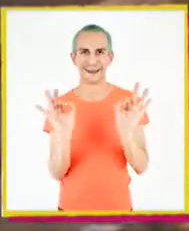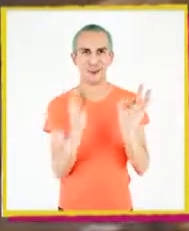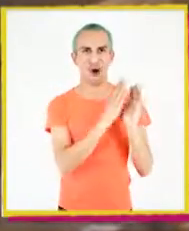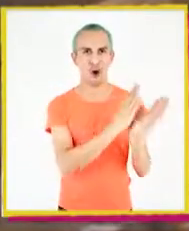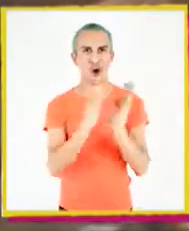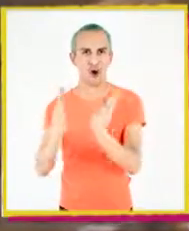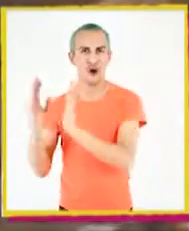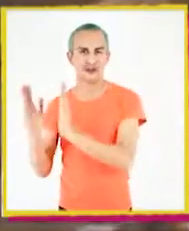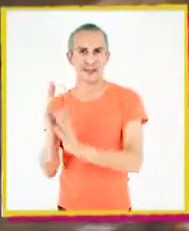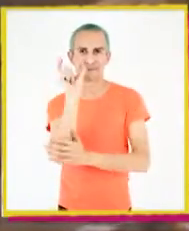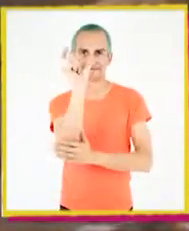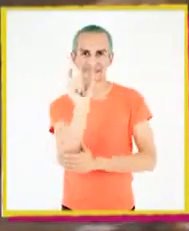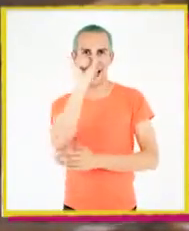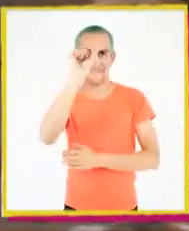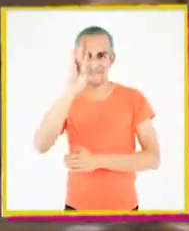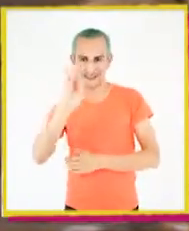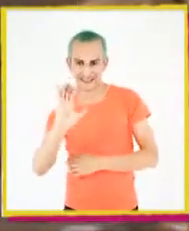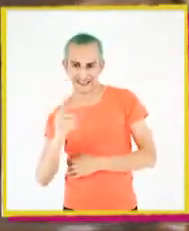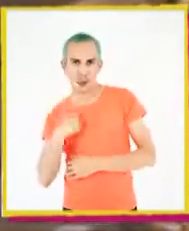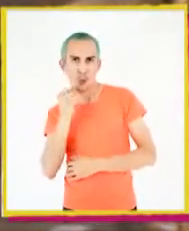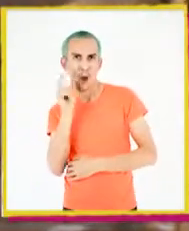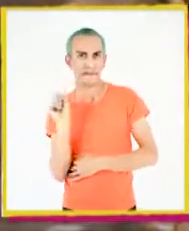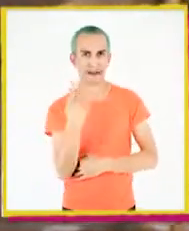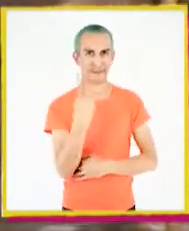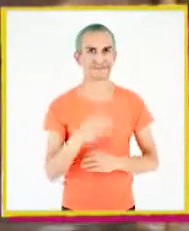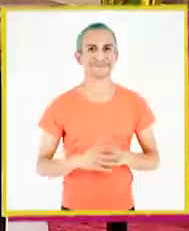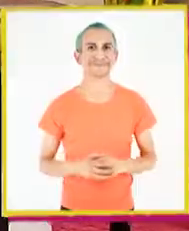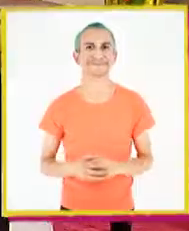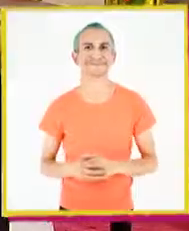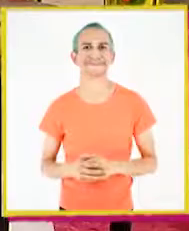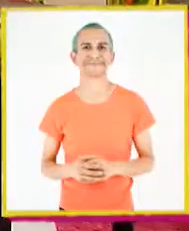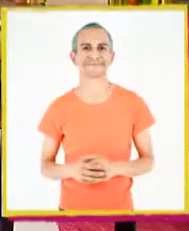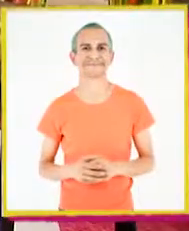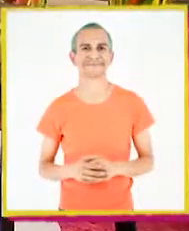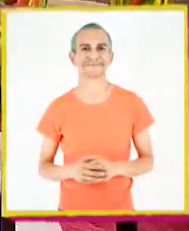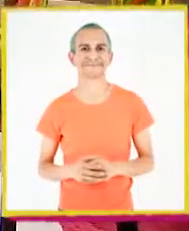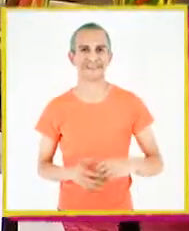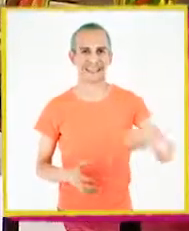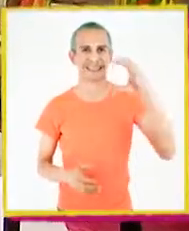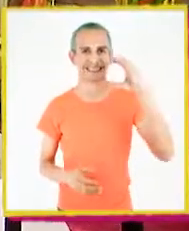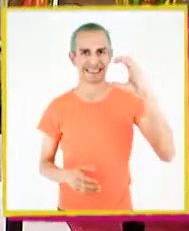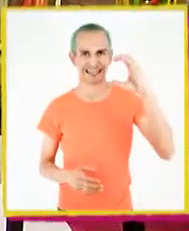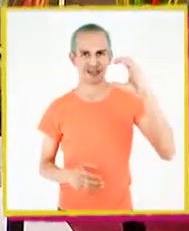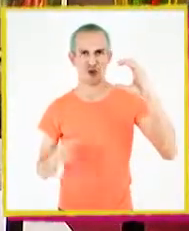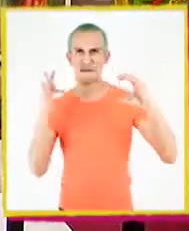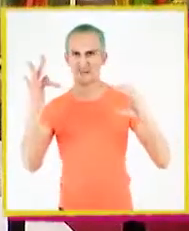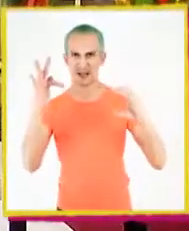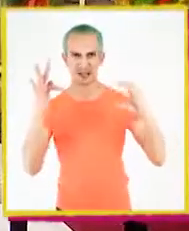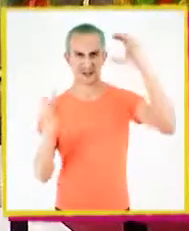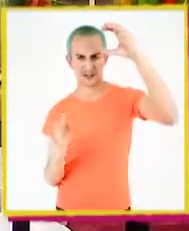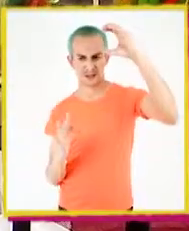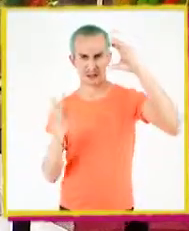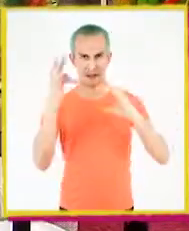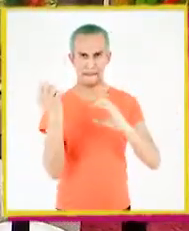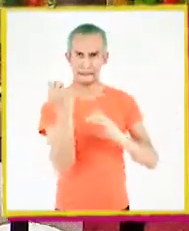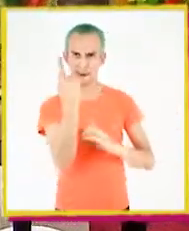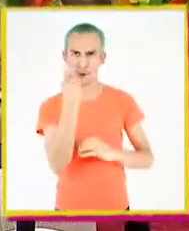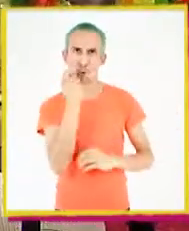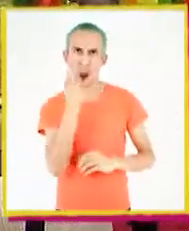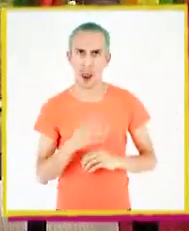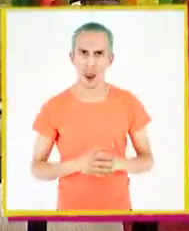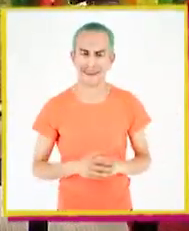Exacto, por orden alfabético. Entonces, ¿cuál va primero? ¿Va el apellido Celsius o Fahrenheit?